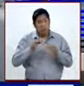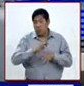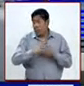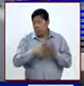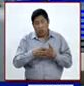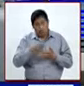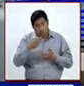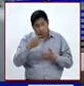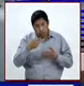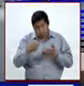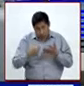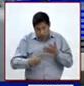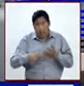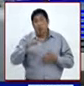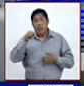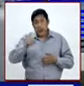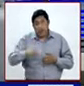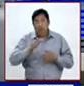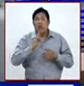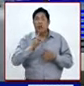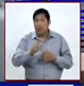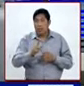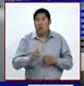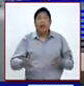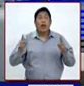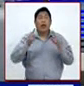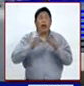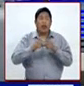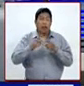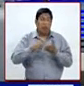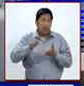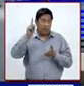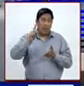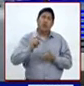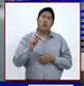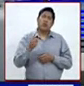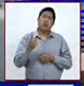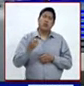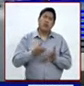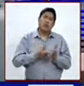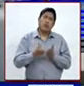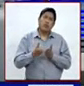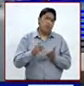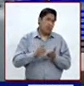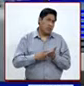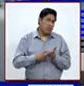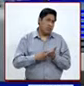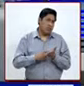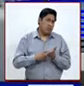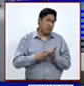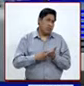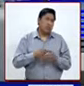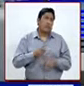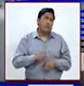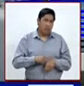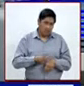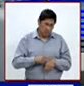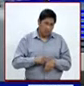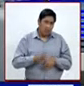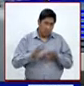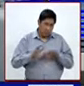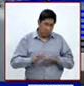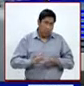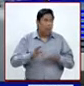un protocolo para ver si realmente llega hasta la promulgación. Lo único que es cierto es que esto va a tomar Un tiempo.